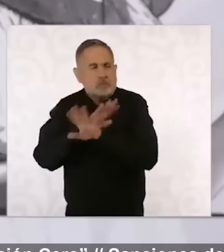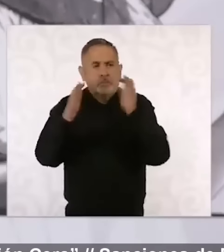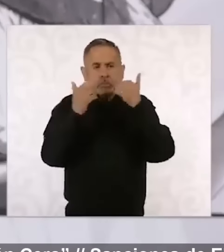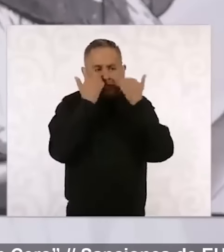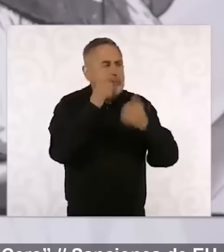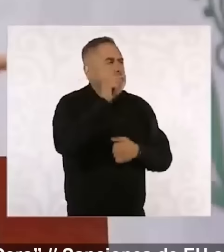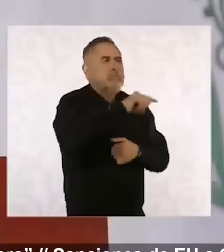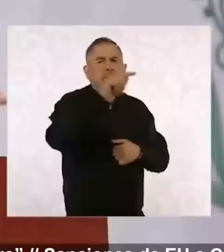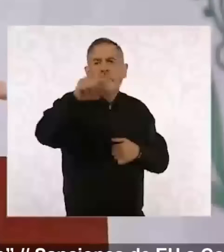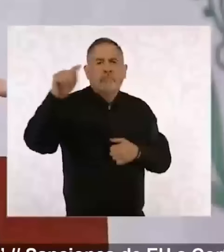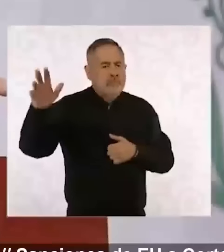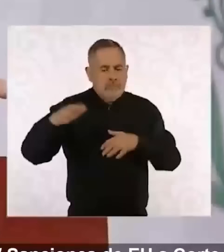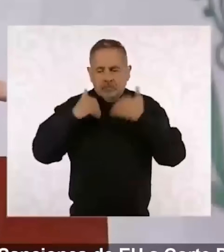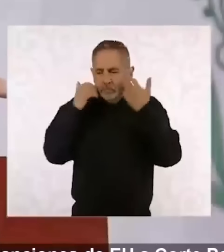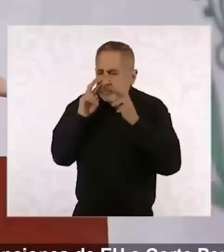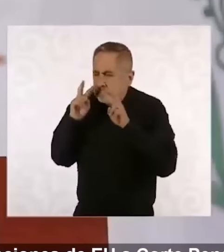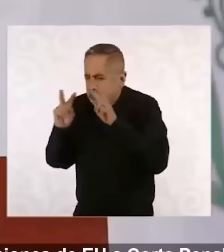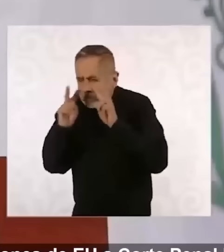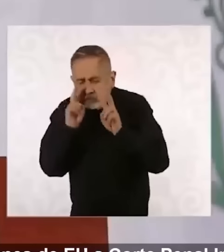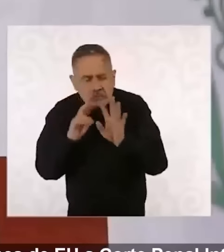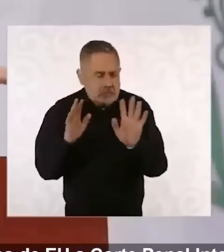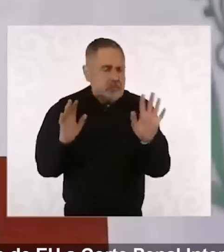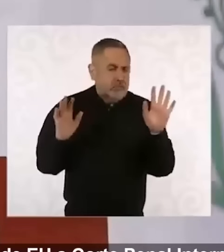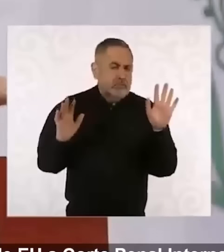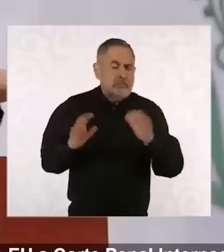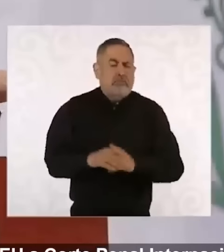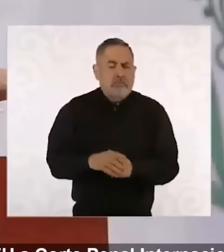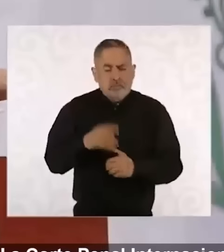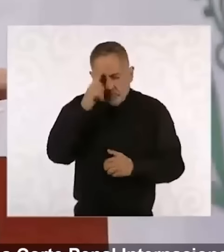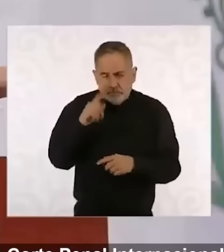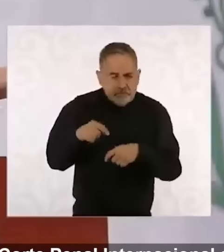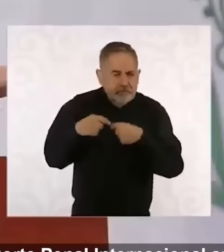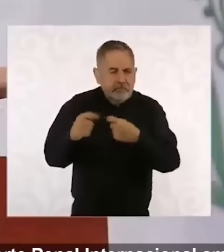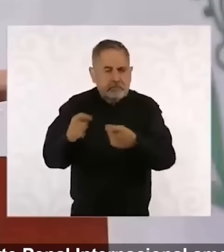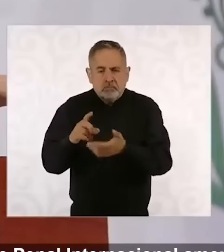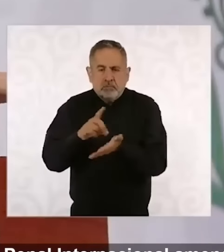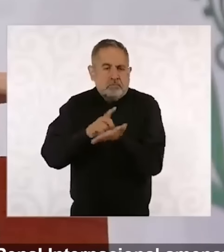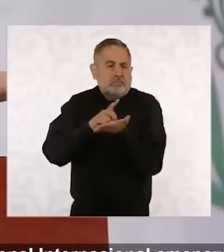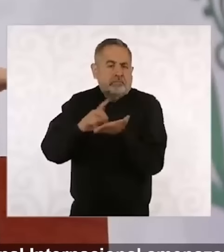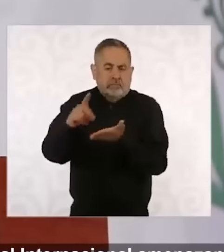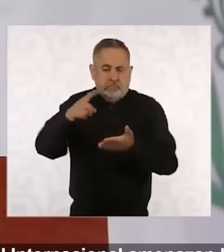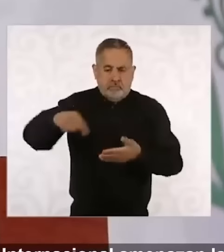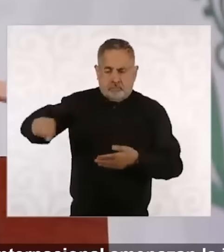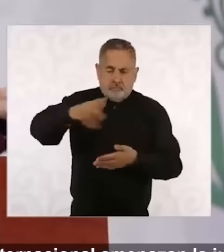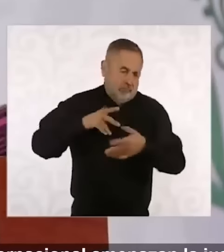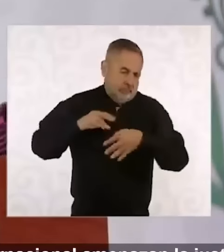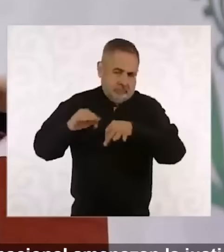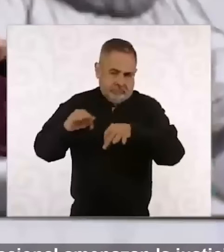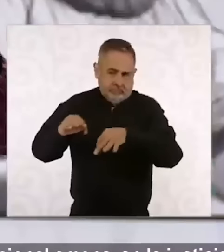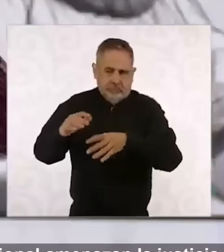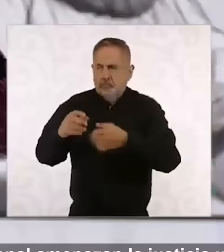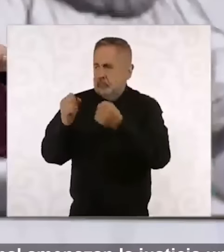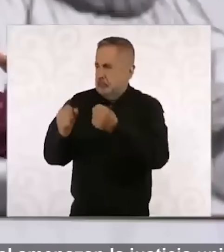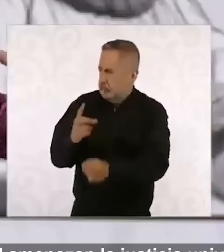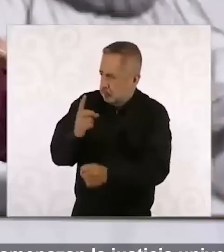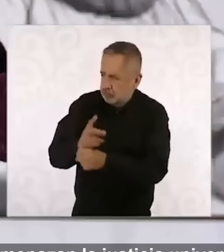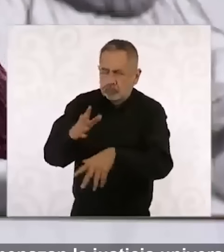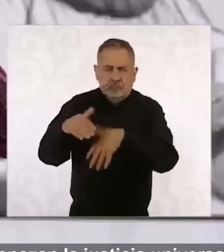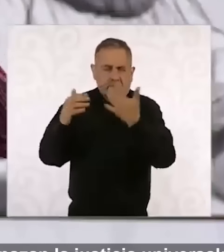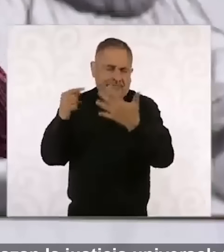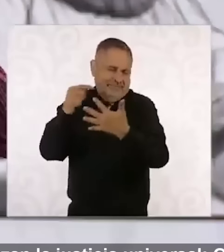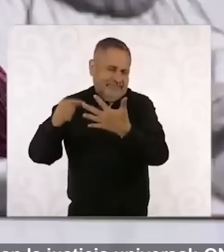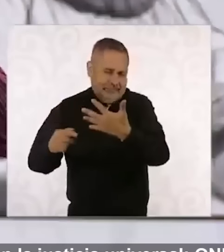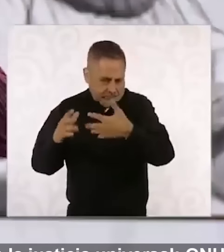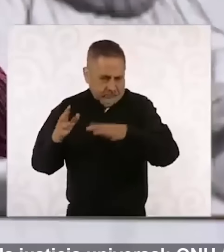empresa, entre otras razones, siempre para garantizar derechos laborales, seguridad en el trabajo, en fin.